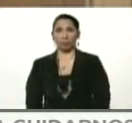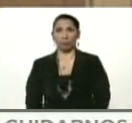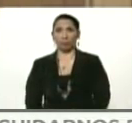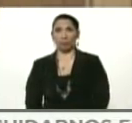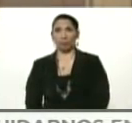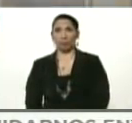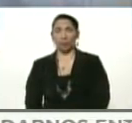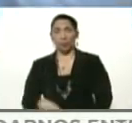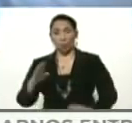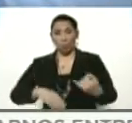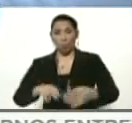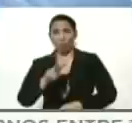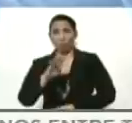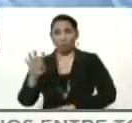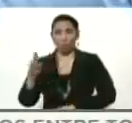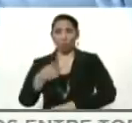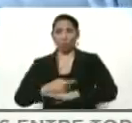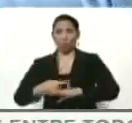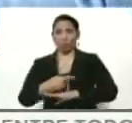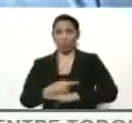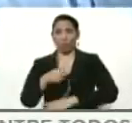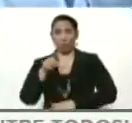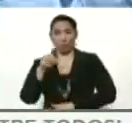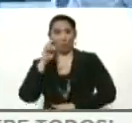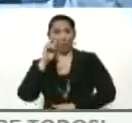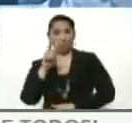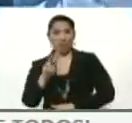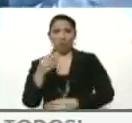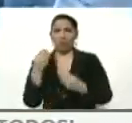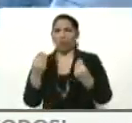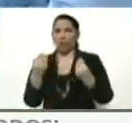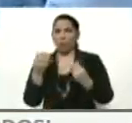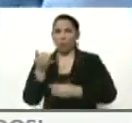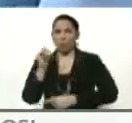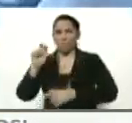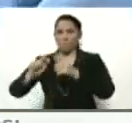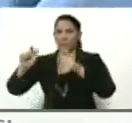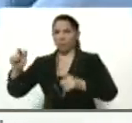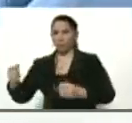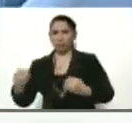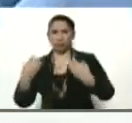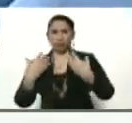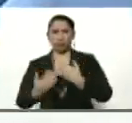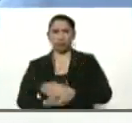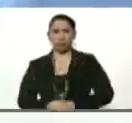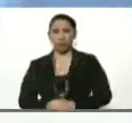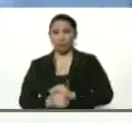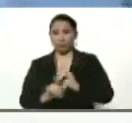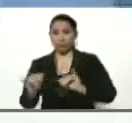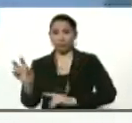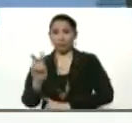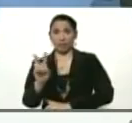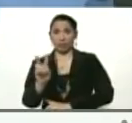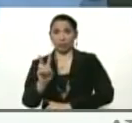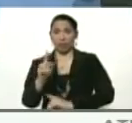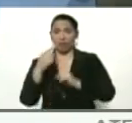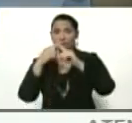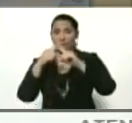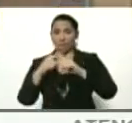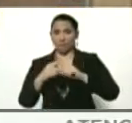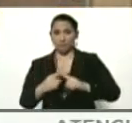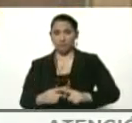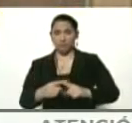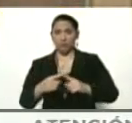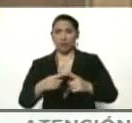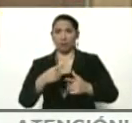horas. Allí, bueno, vamos a ver cómo están los casos. Ya Venezuela registra entonces